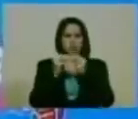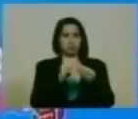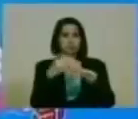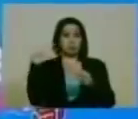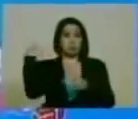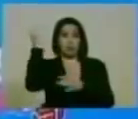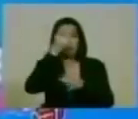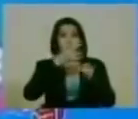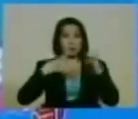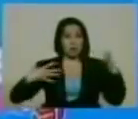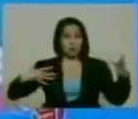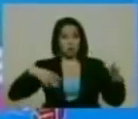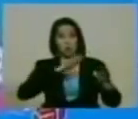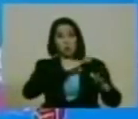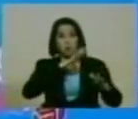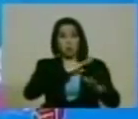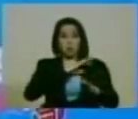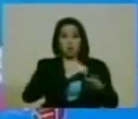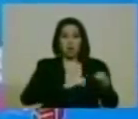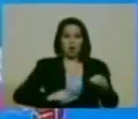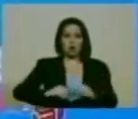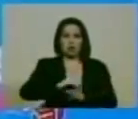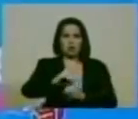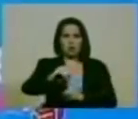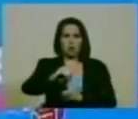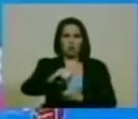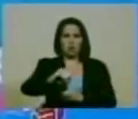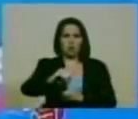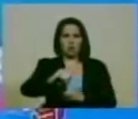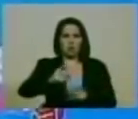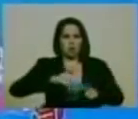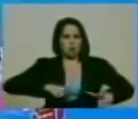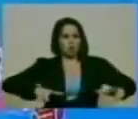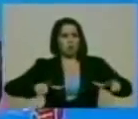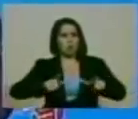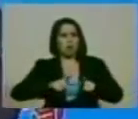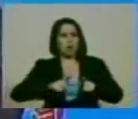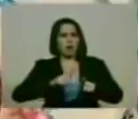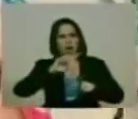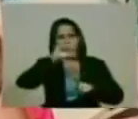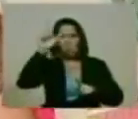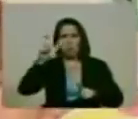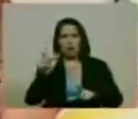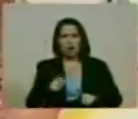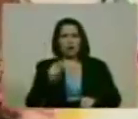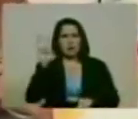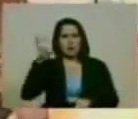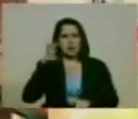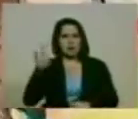Amazonas, en el Orinoco, en la Guajira,